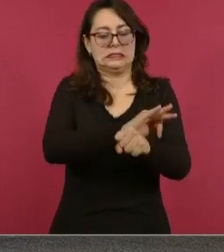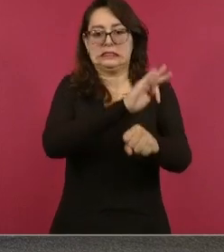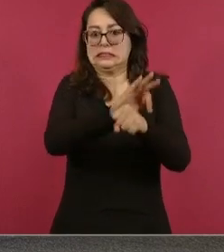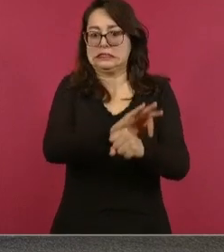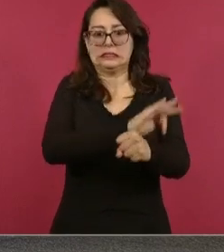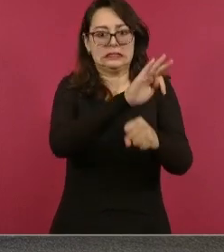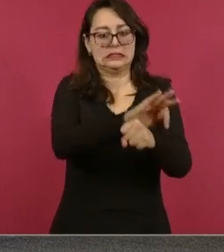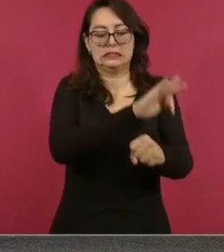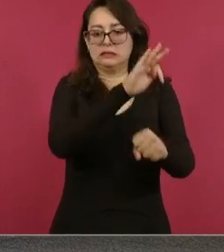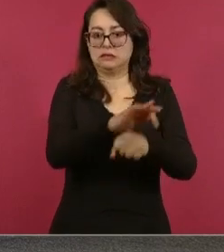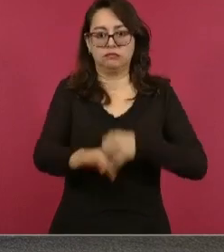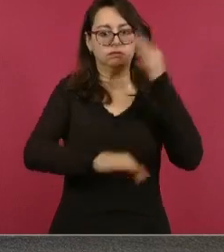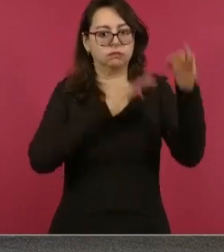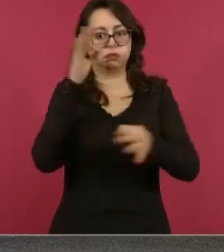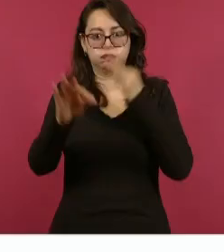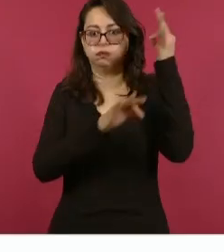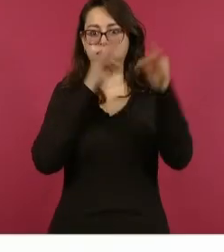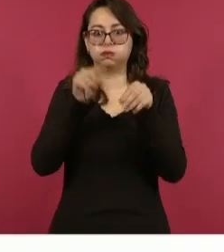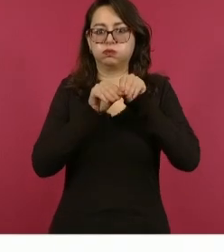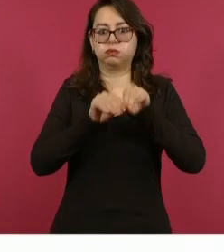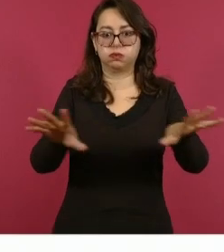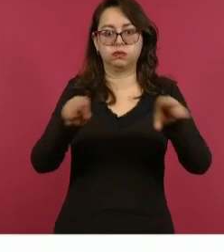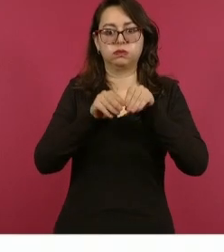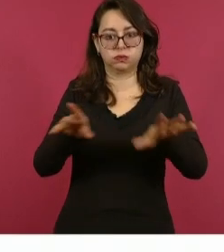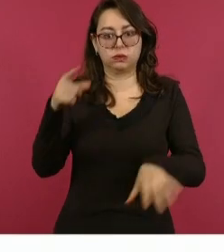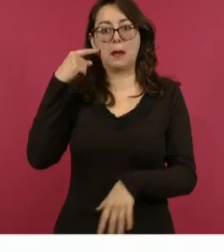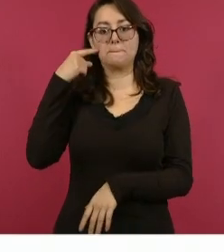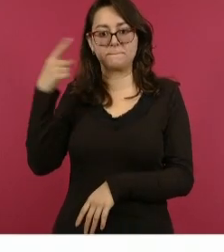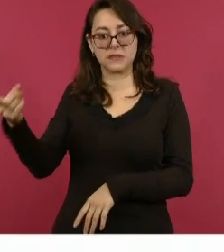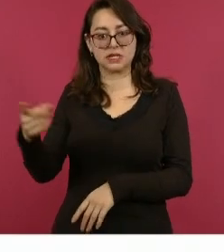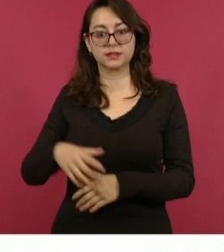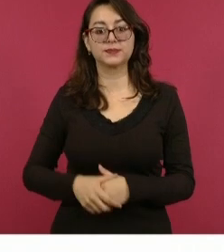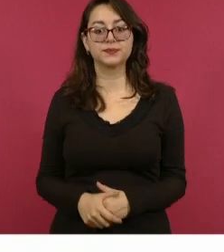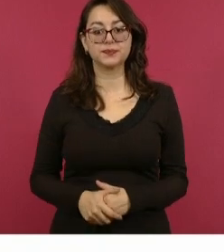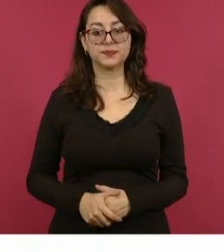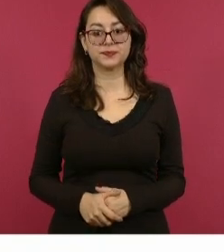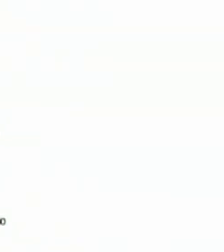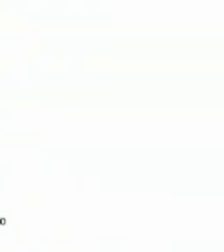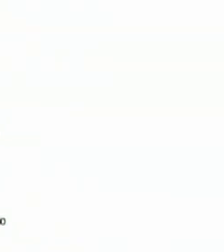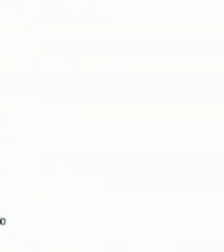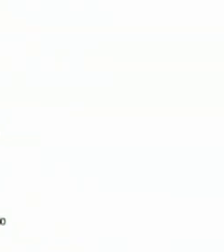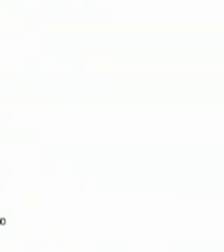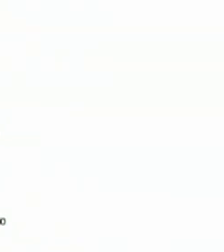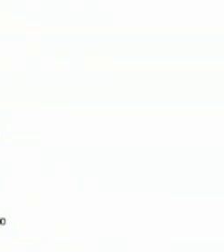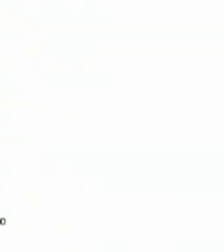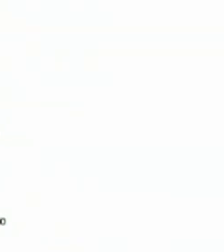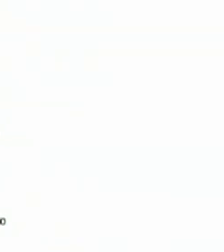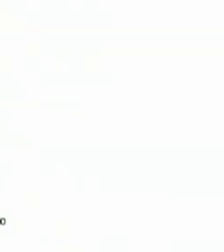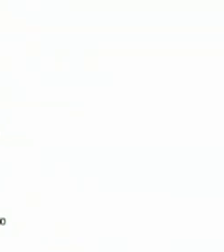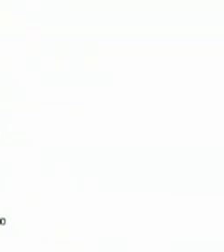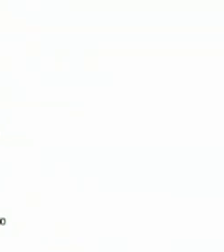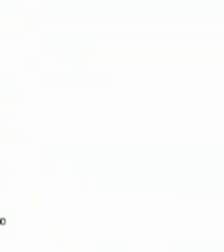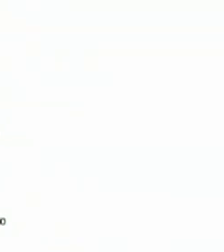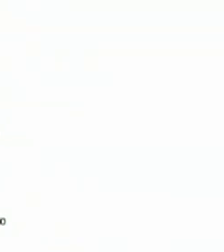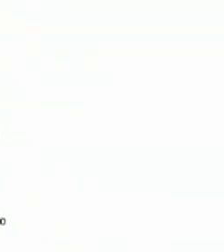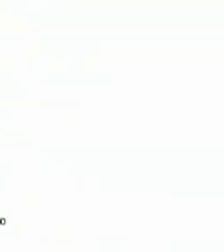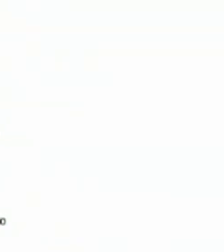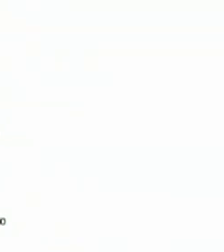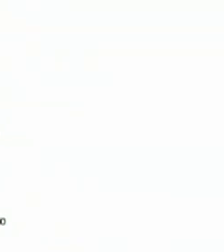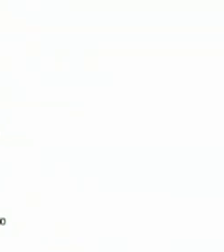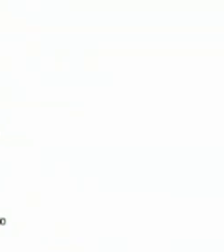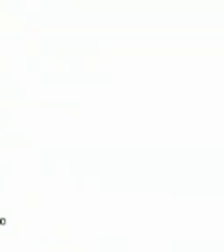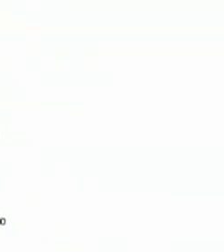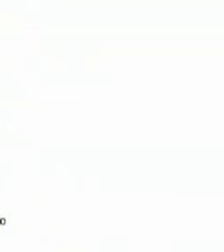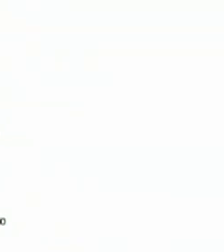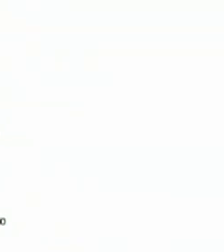espacio que los medios y en redes le han dedicado al tema de la extinción de fideicomisos del Poder Judicial y de las protestas de los